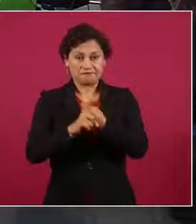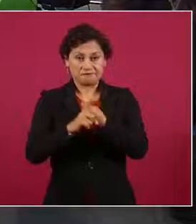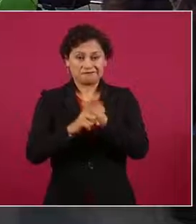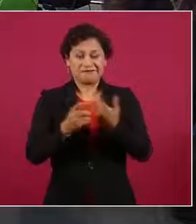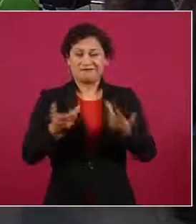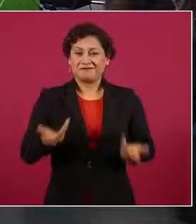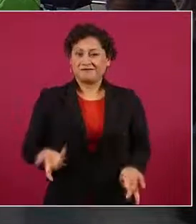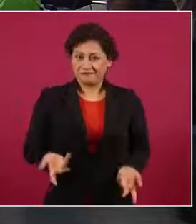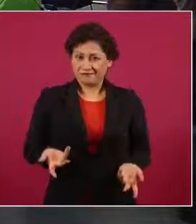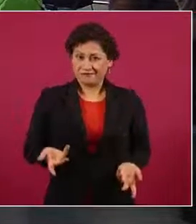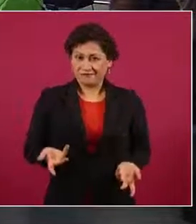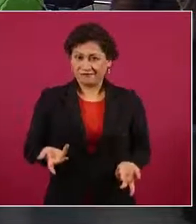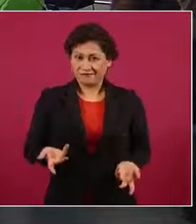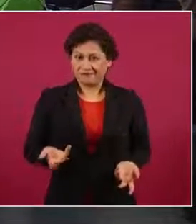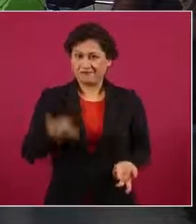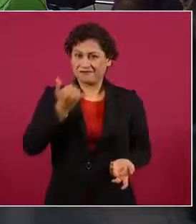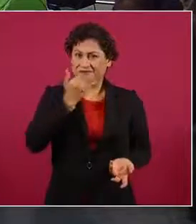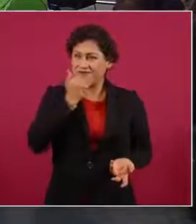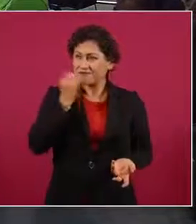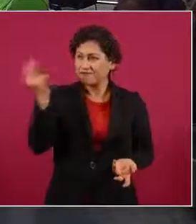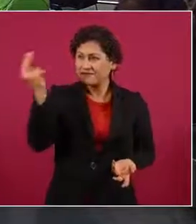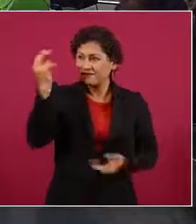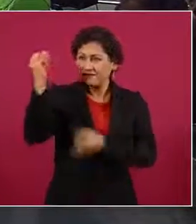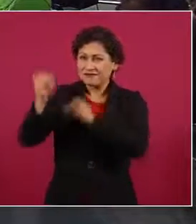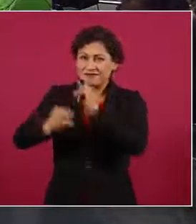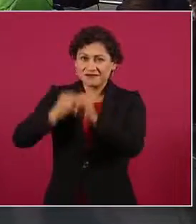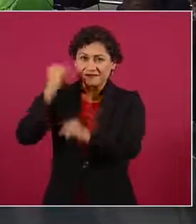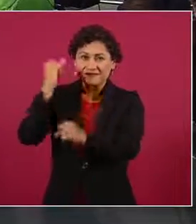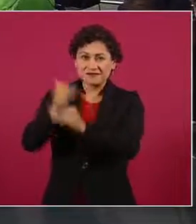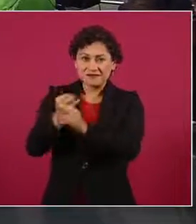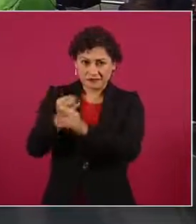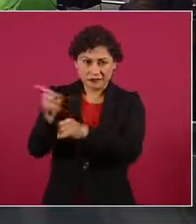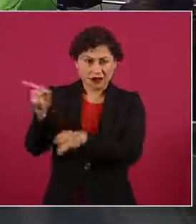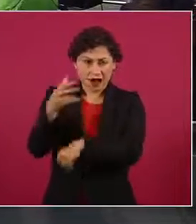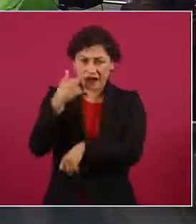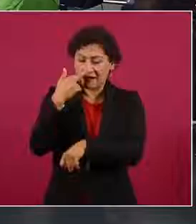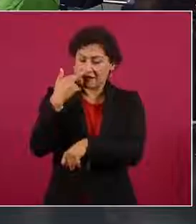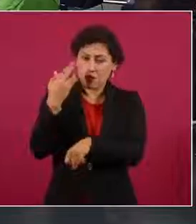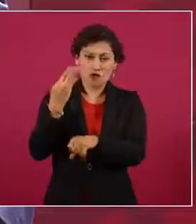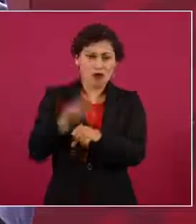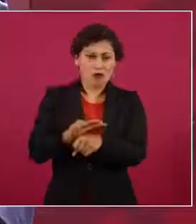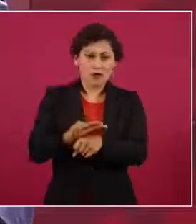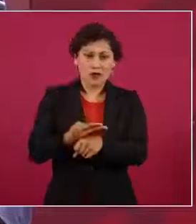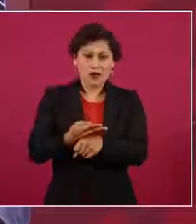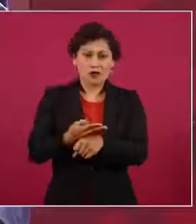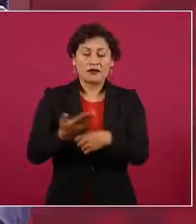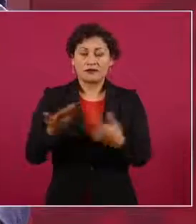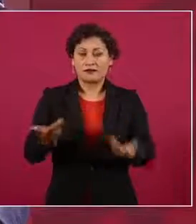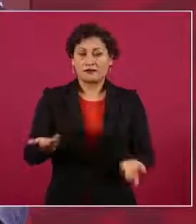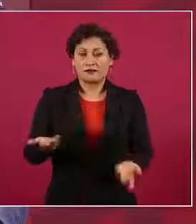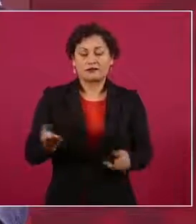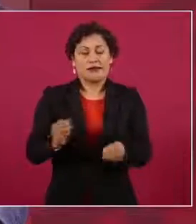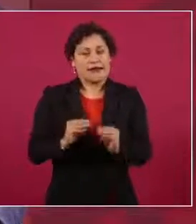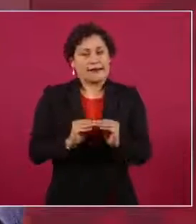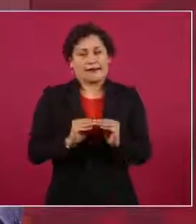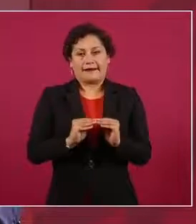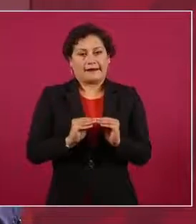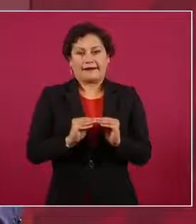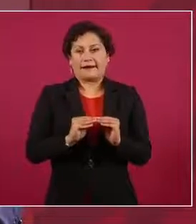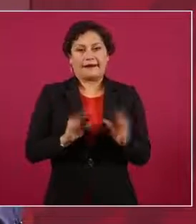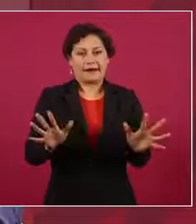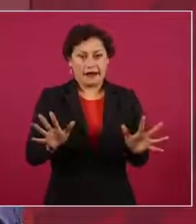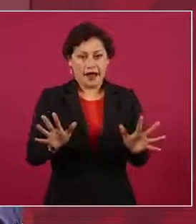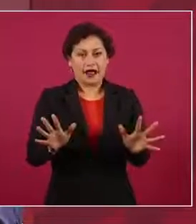¿Cómo no van a tener responsabilidad? Claro, la responsabilidad mayor es